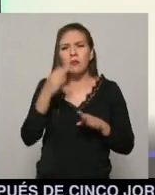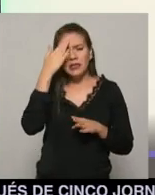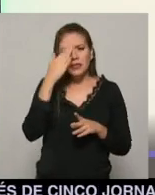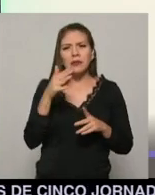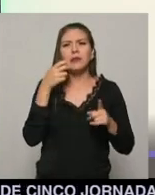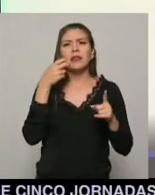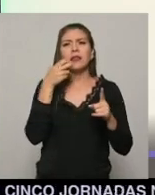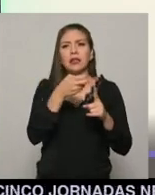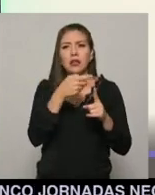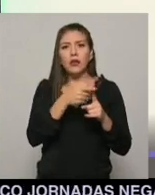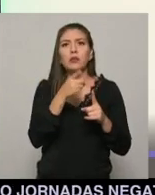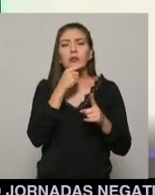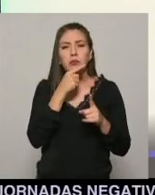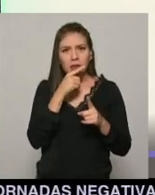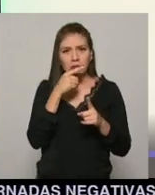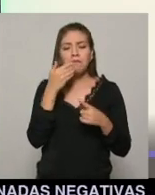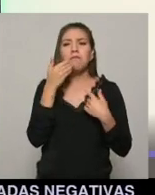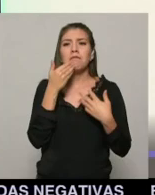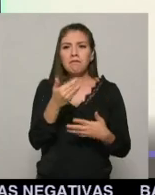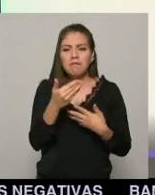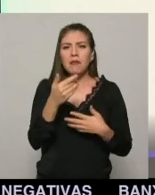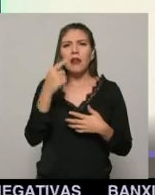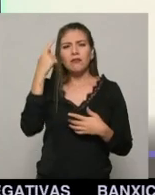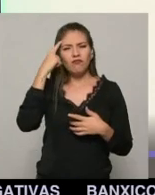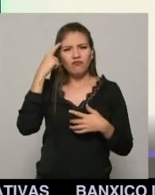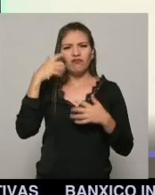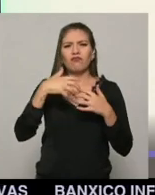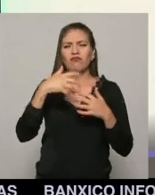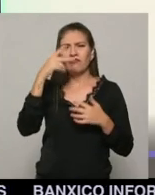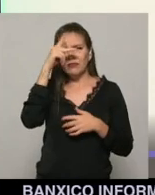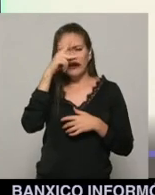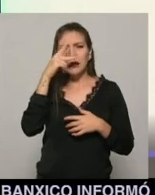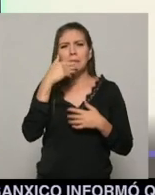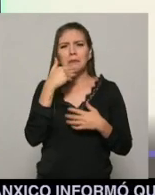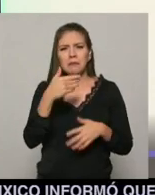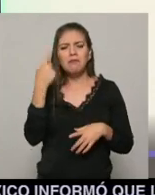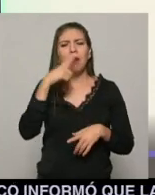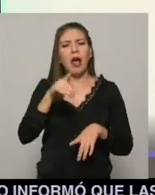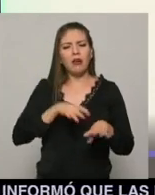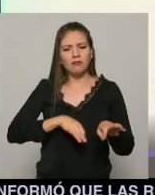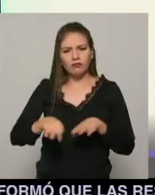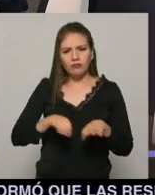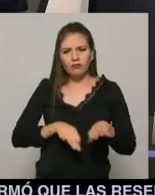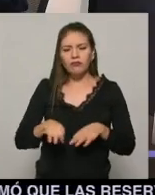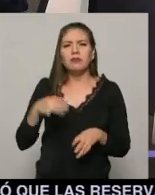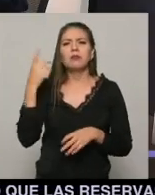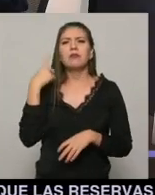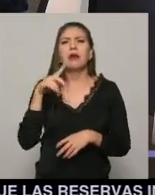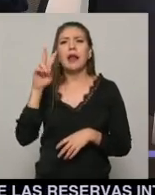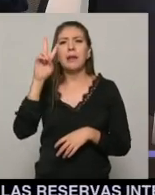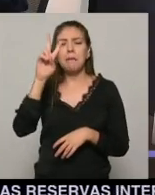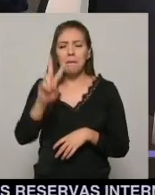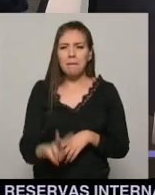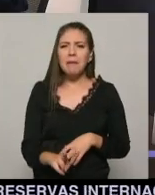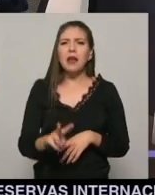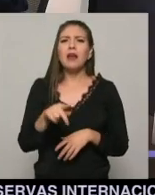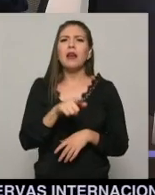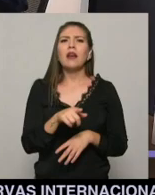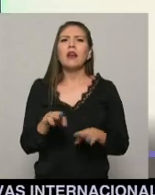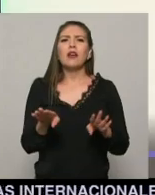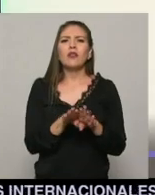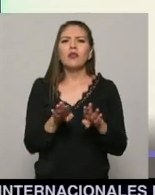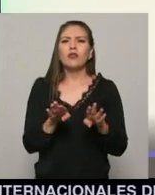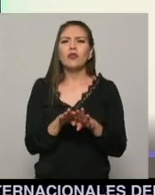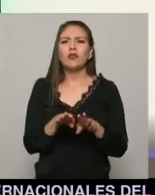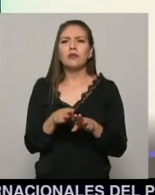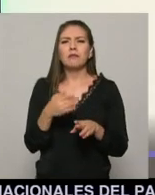es psiquiátricamente apto para ejercer esta profesión, para ser realmente pues